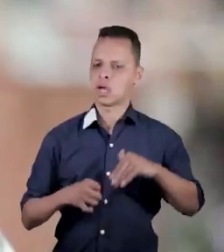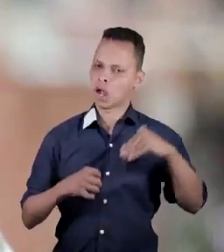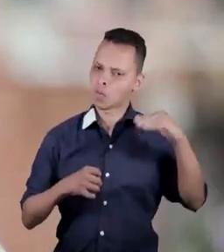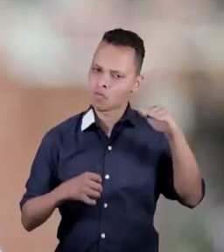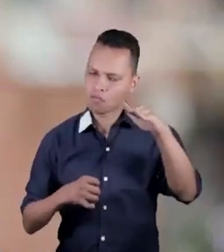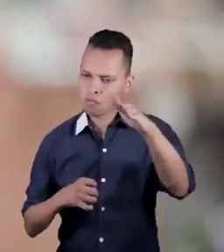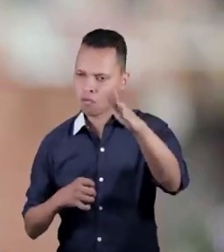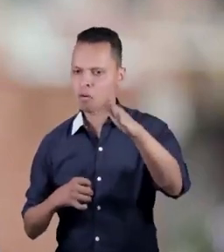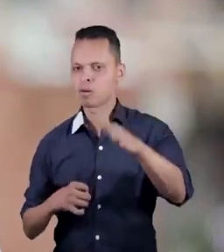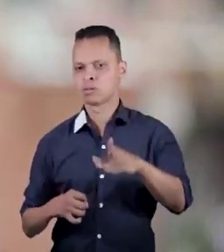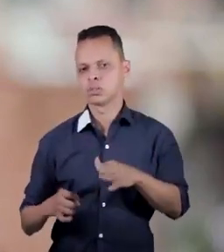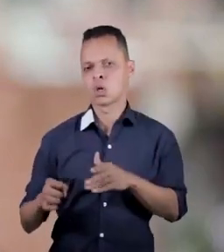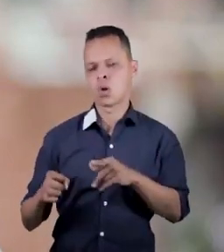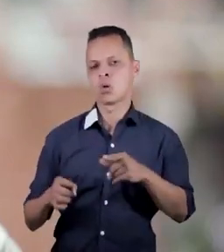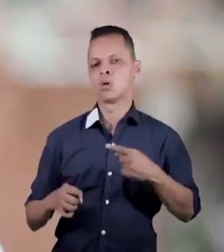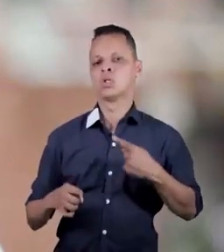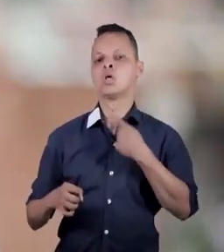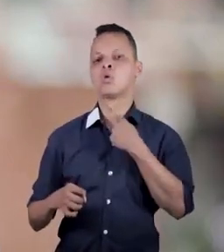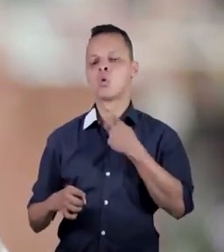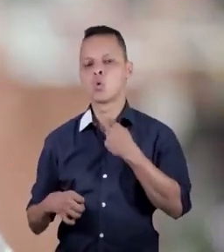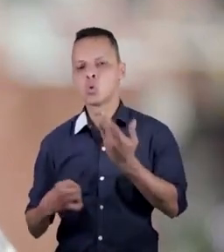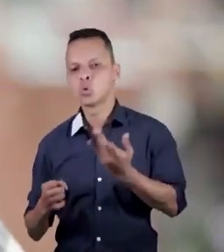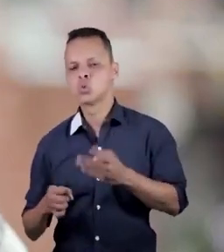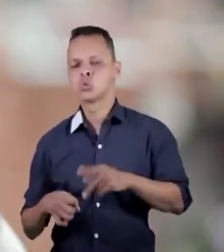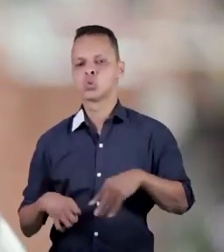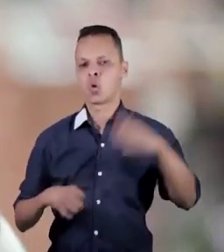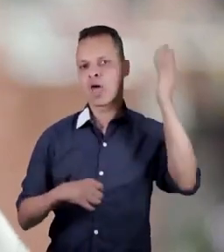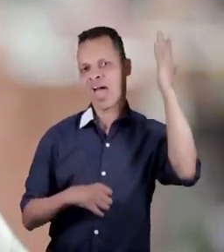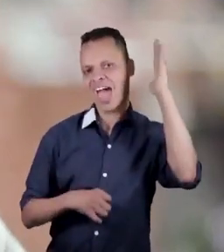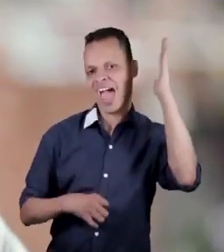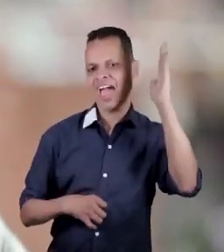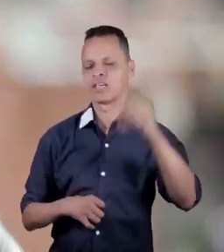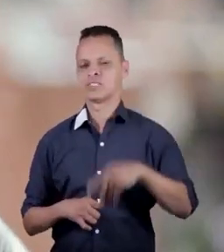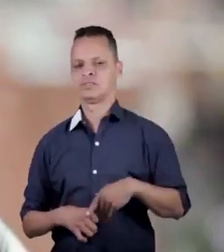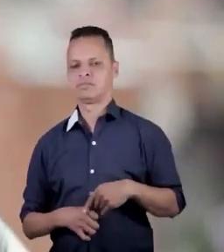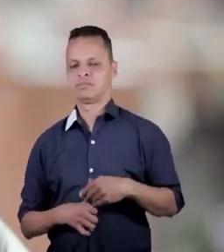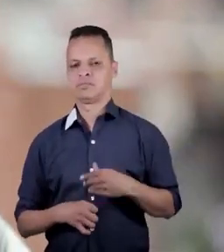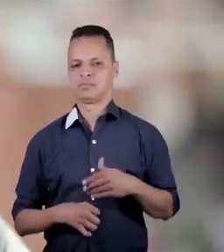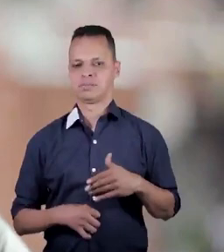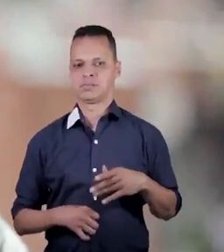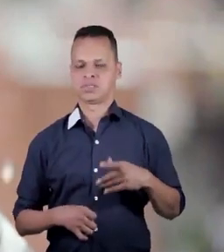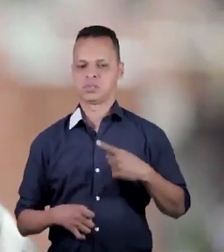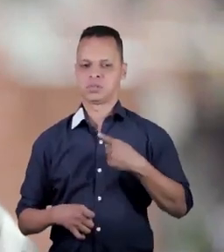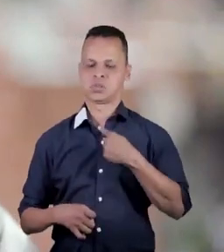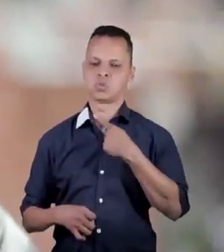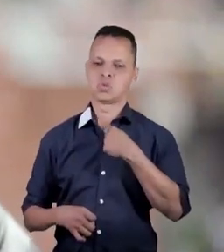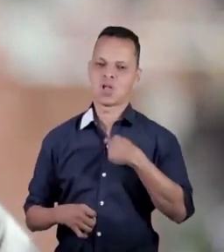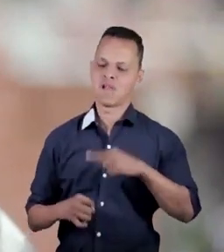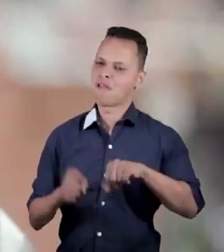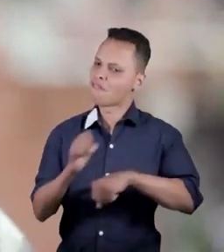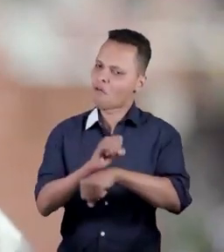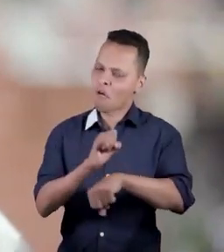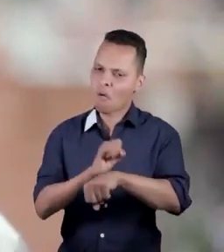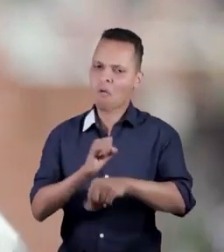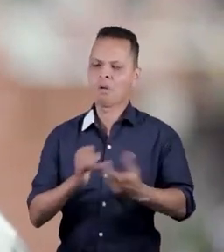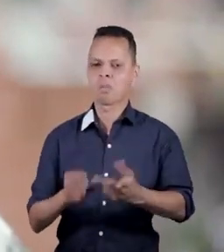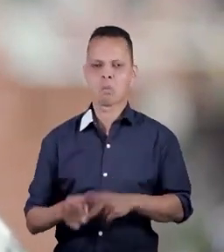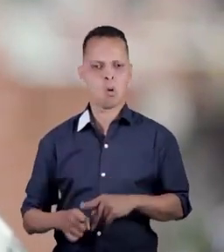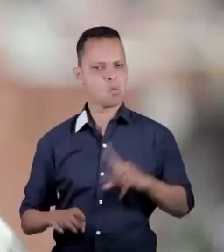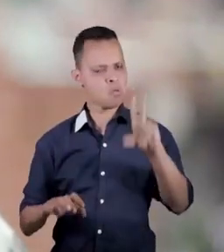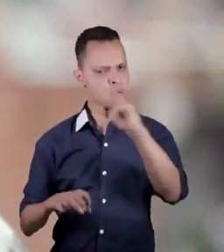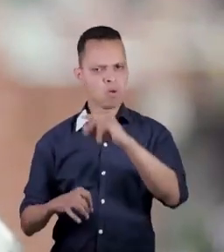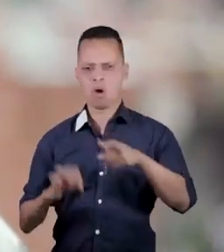carrera o por digamos por esta pasión de ser hinchas desde digamos de que el fútbol no es